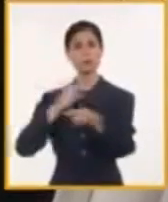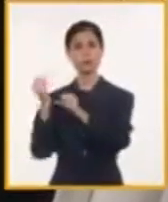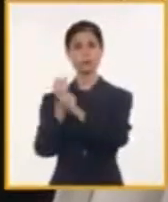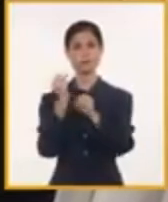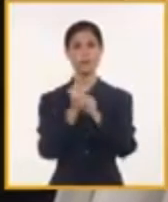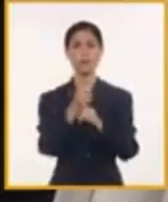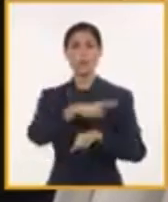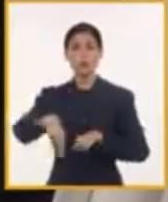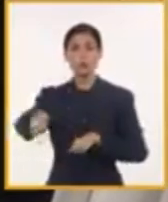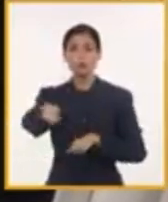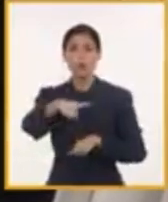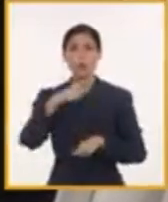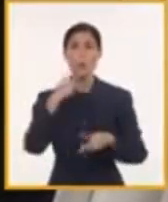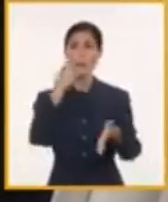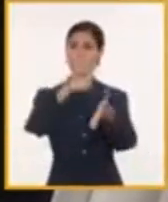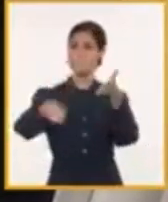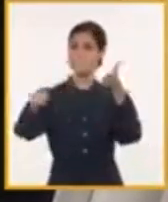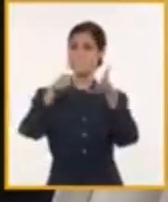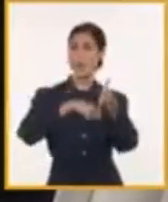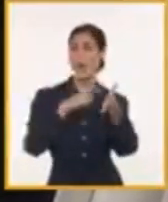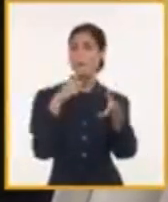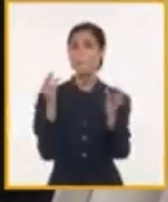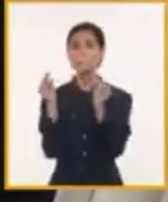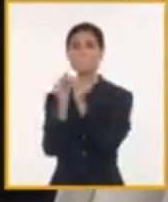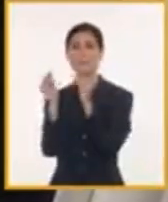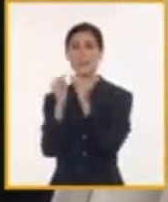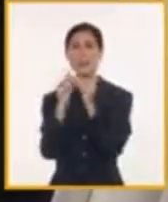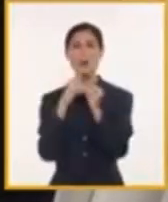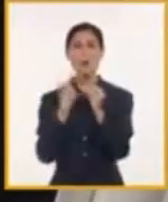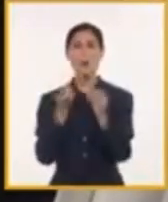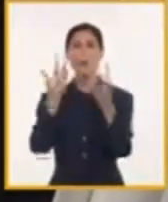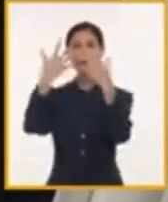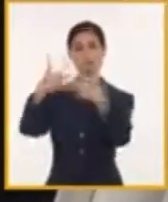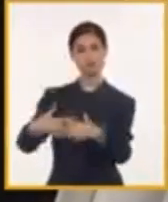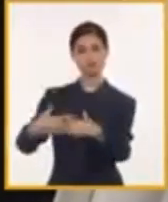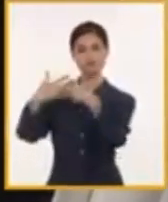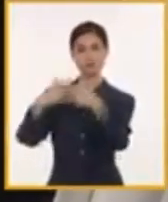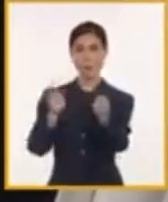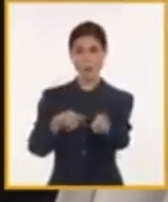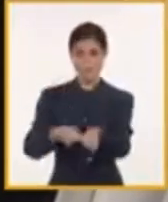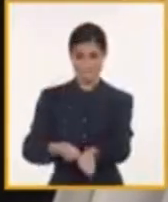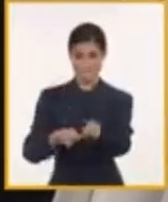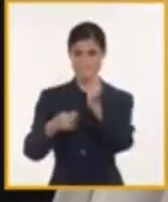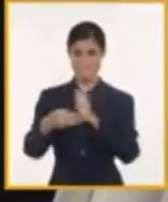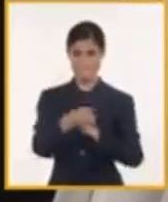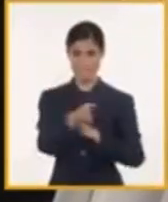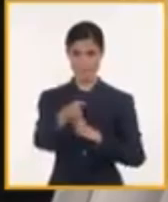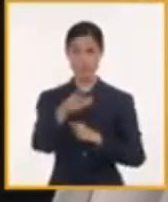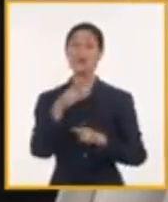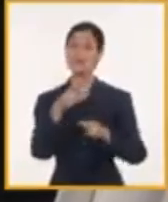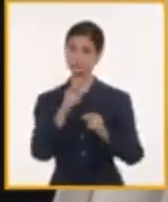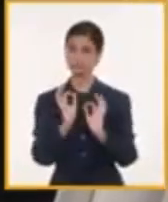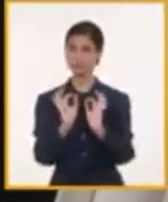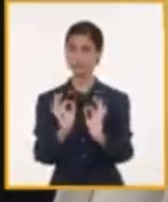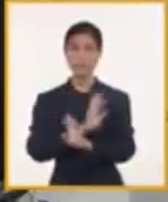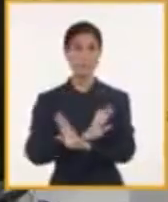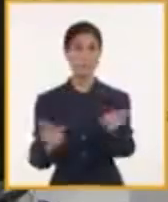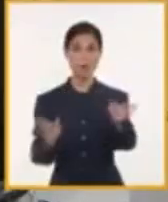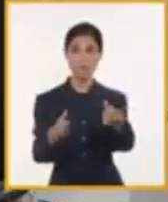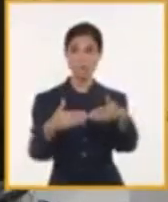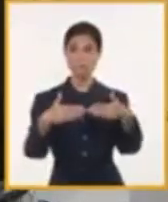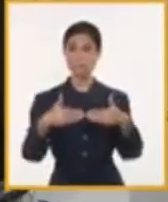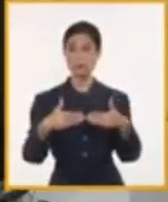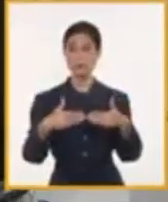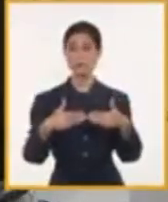las actividades de la actividad productiva de la pesca, es decir, que cierra el ciclo productivo, desde el